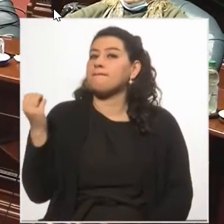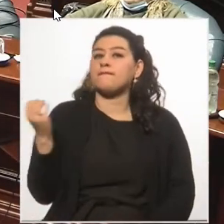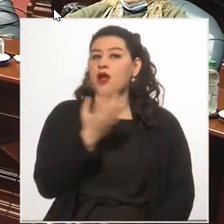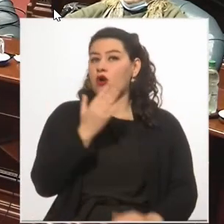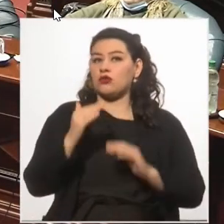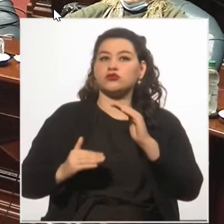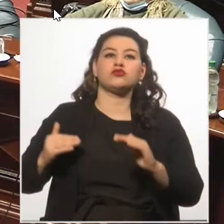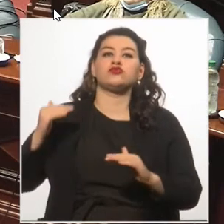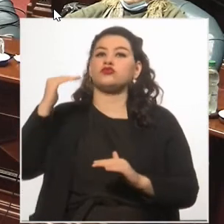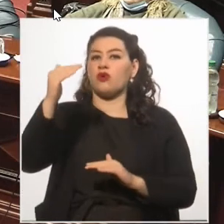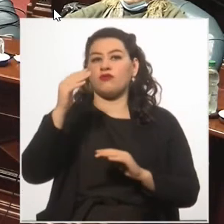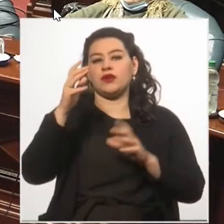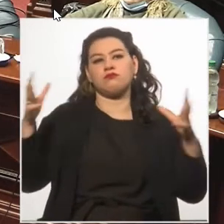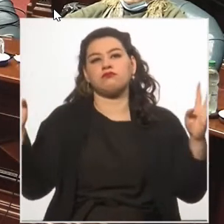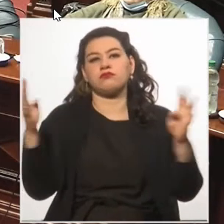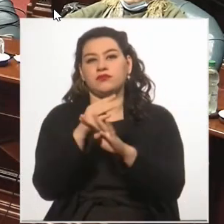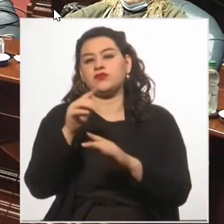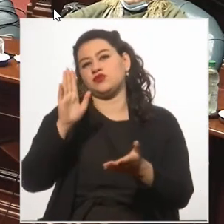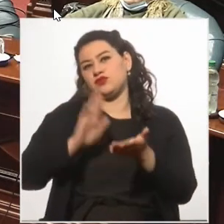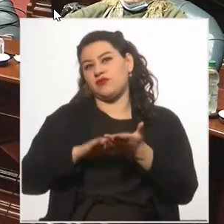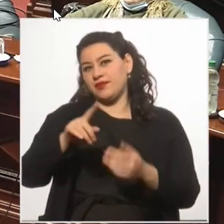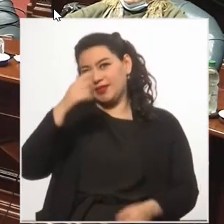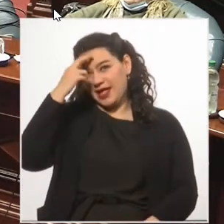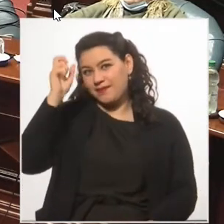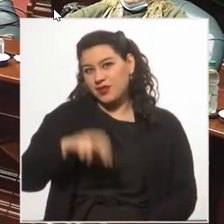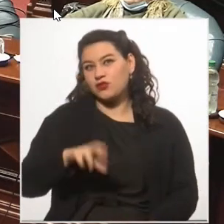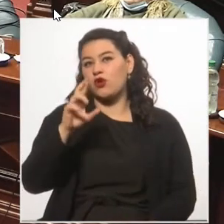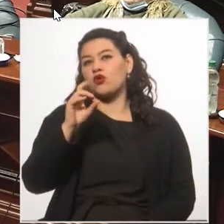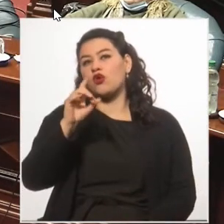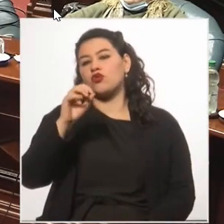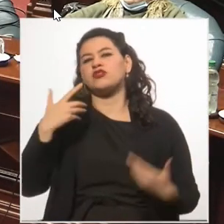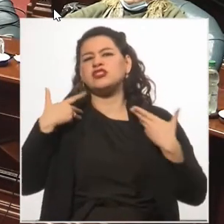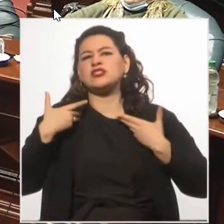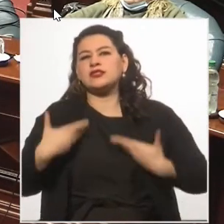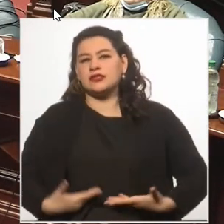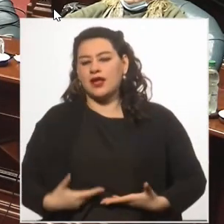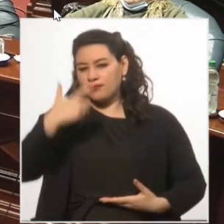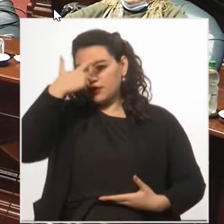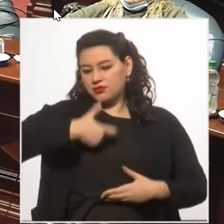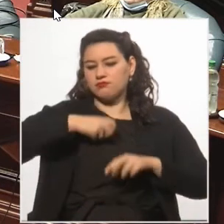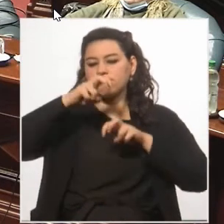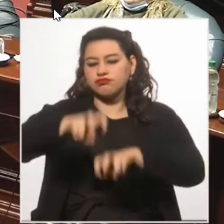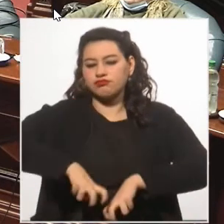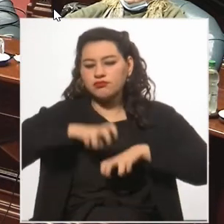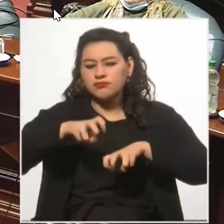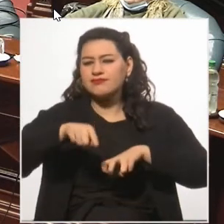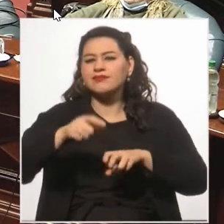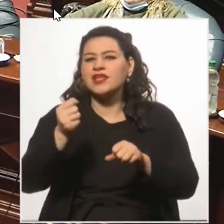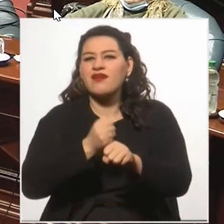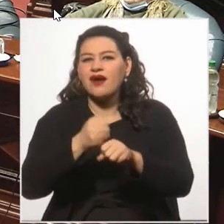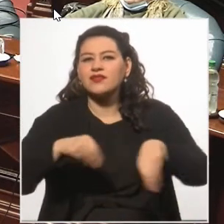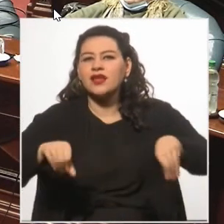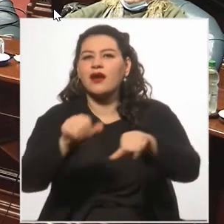sobre la multitud, según Rodó. Ser, como dijo en otro lugar, un labrador de ideales.